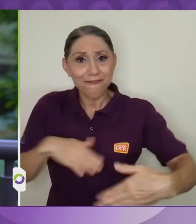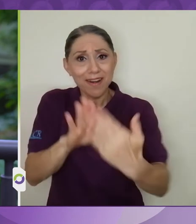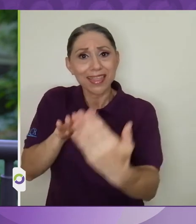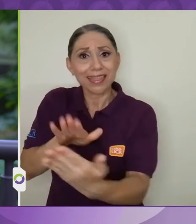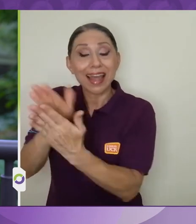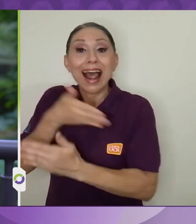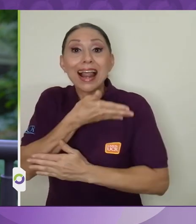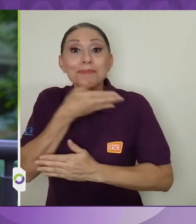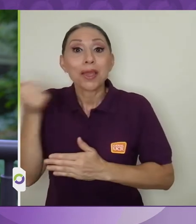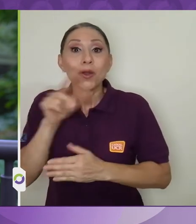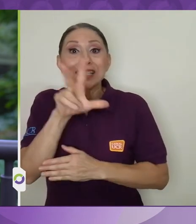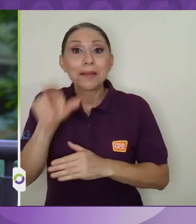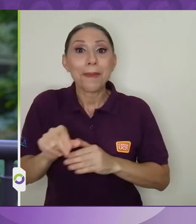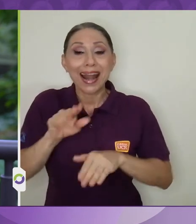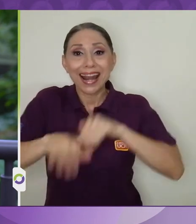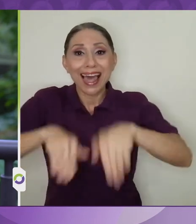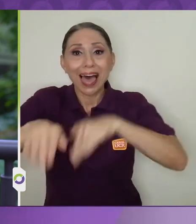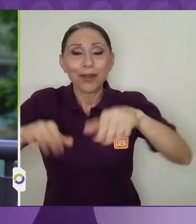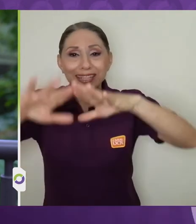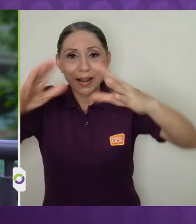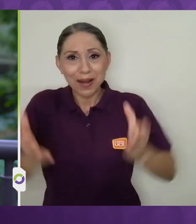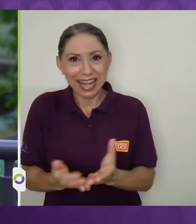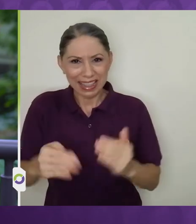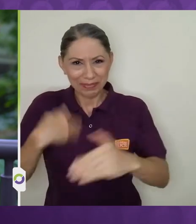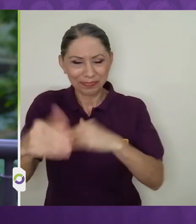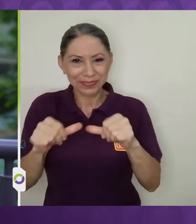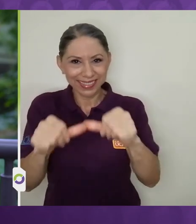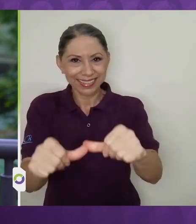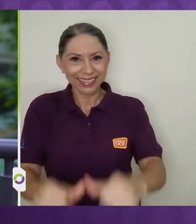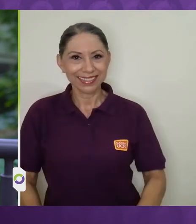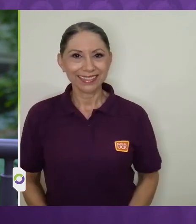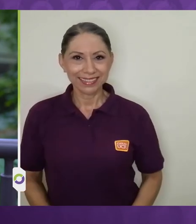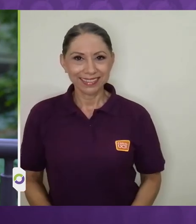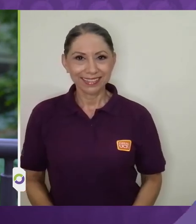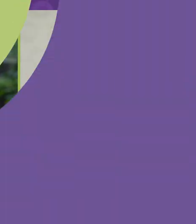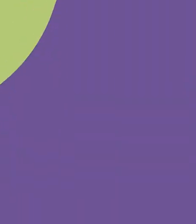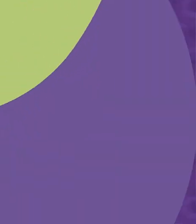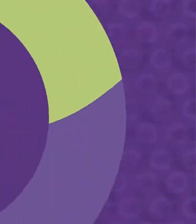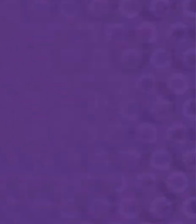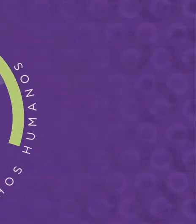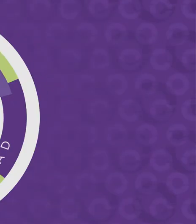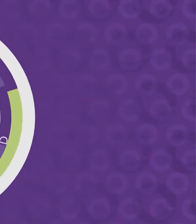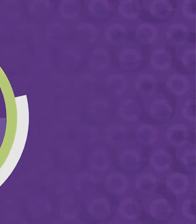el agua a las mejores paranadadoras del planeta. Ya volvemos.